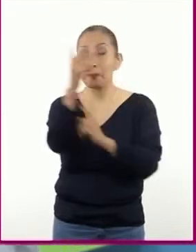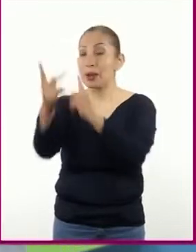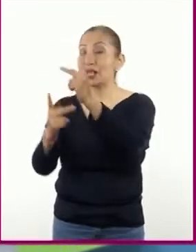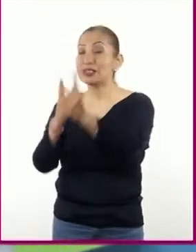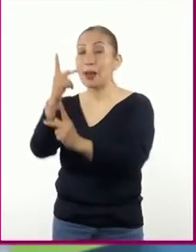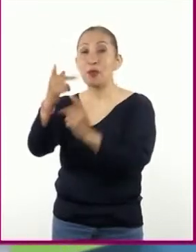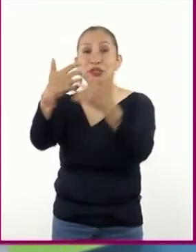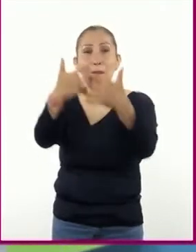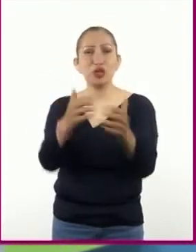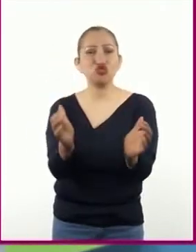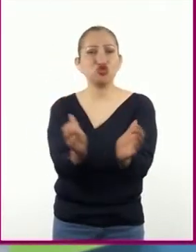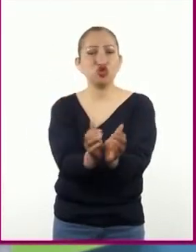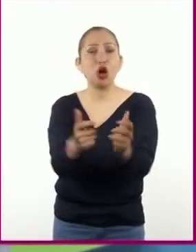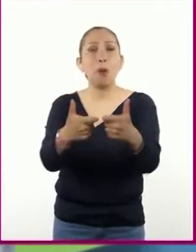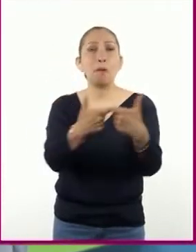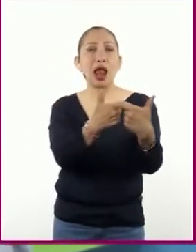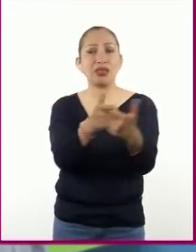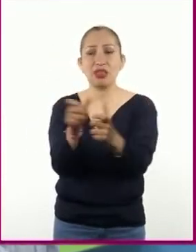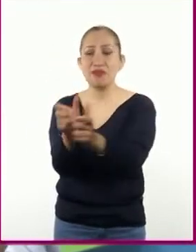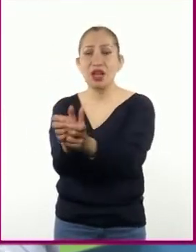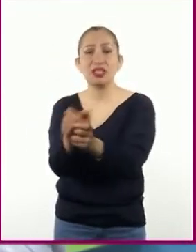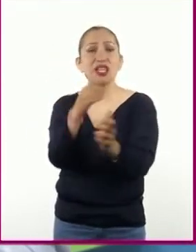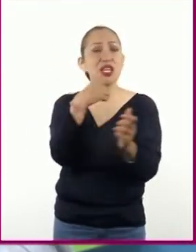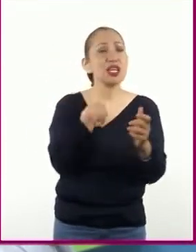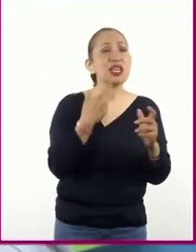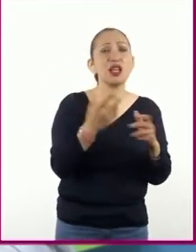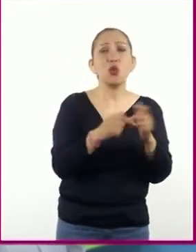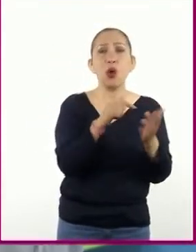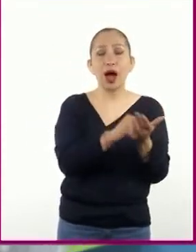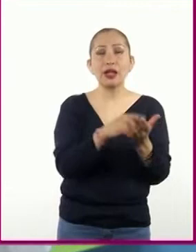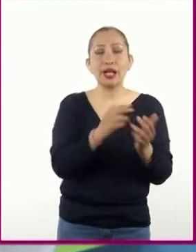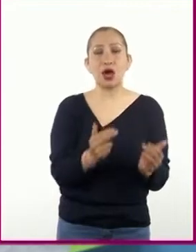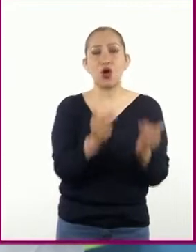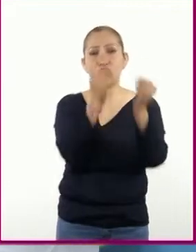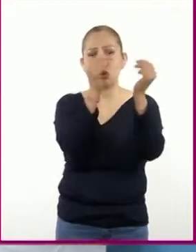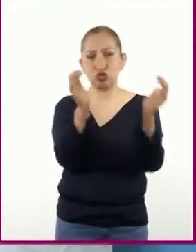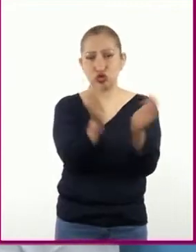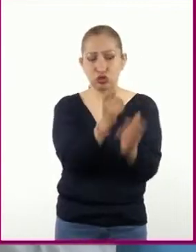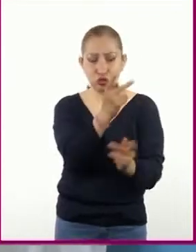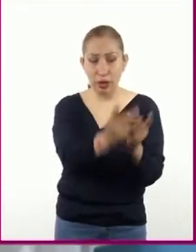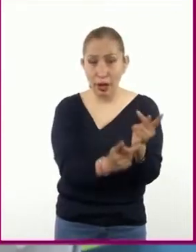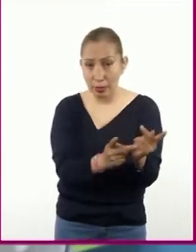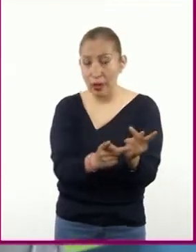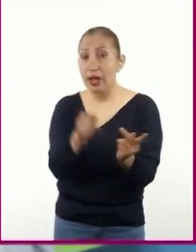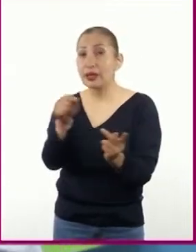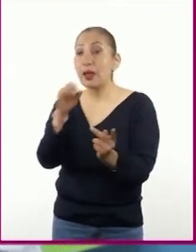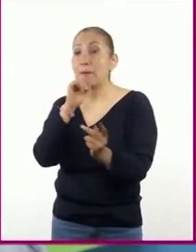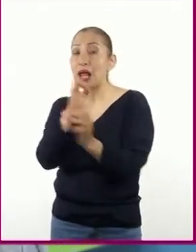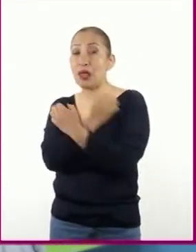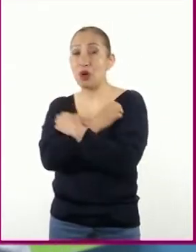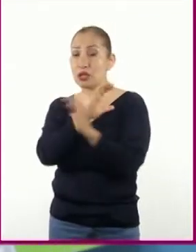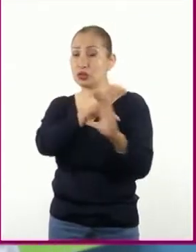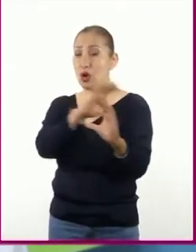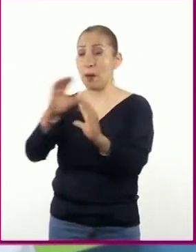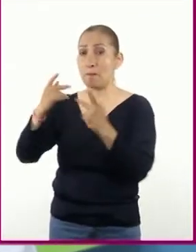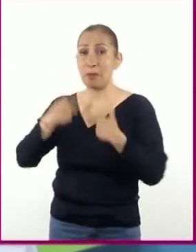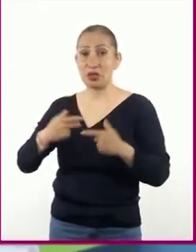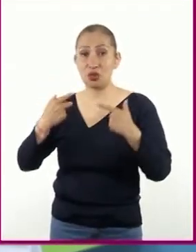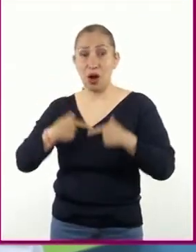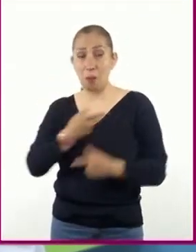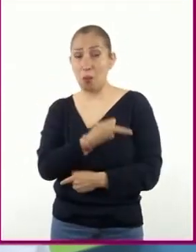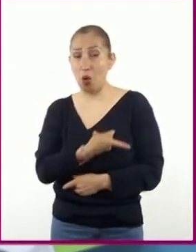a microempresas cooperativas y pequeños comercios, se proporcionó educación para la gente más pobre en etapa